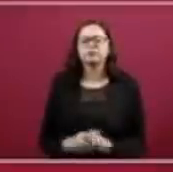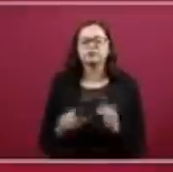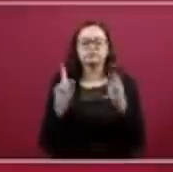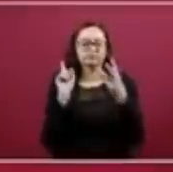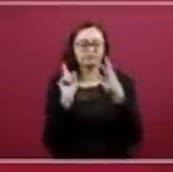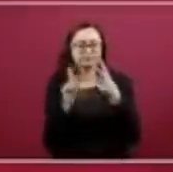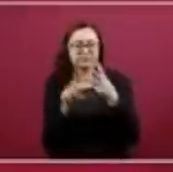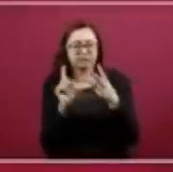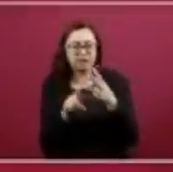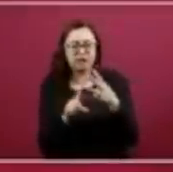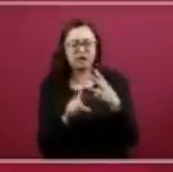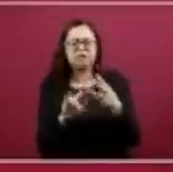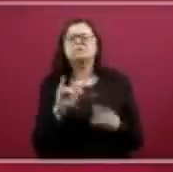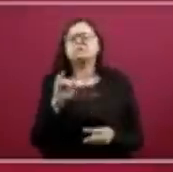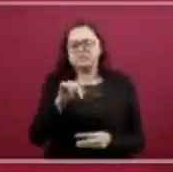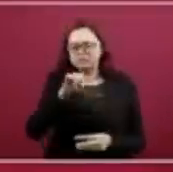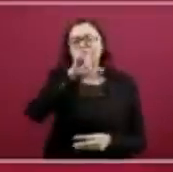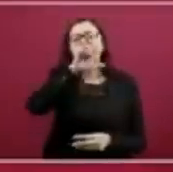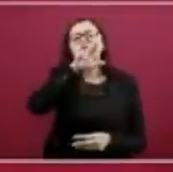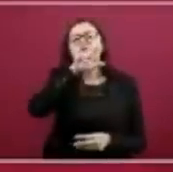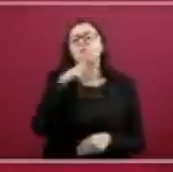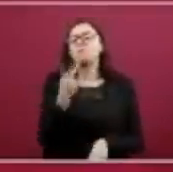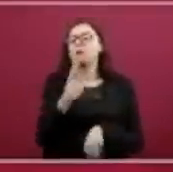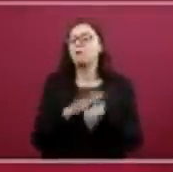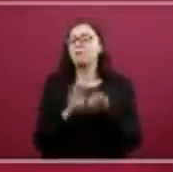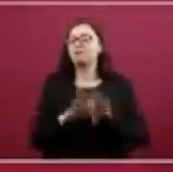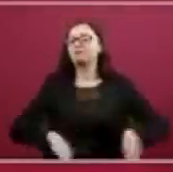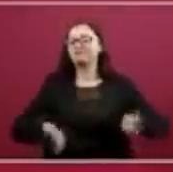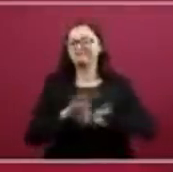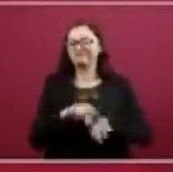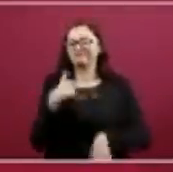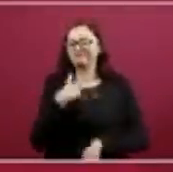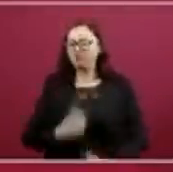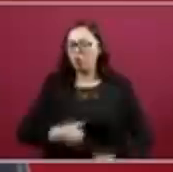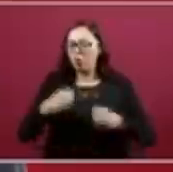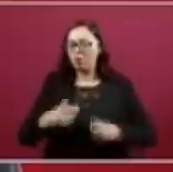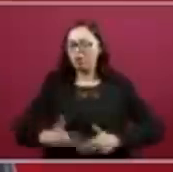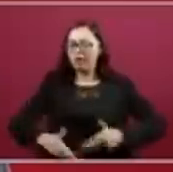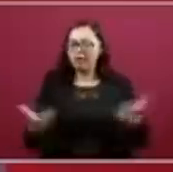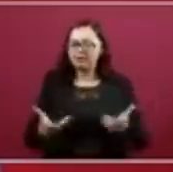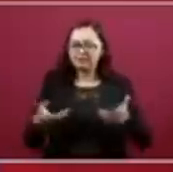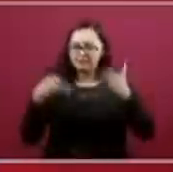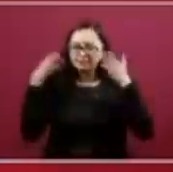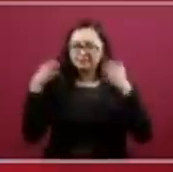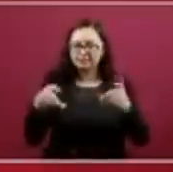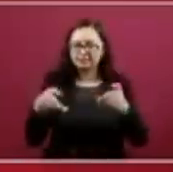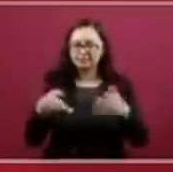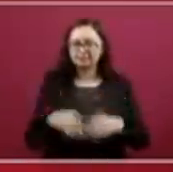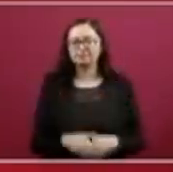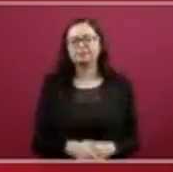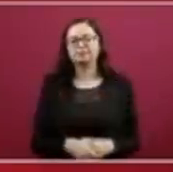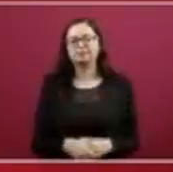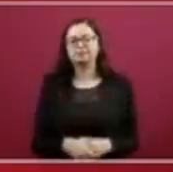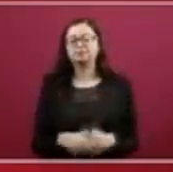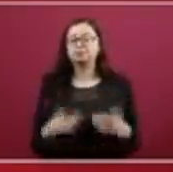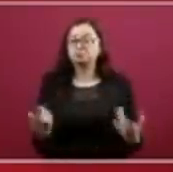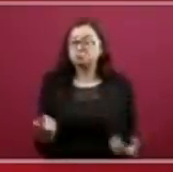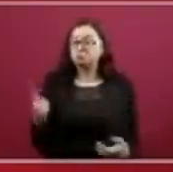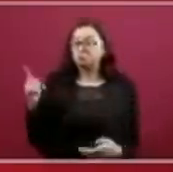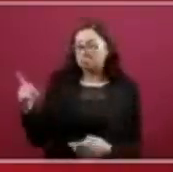ocupo sobre todo. Lo que considero acerca de esta